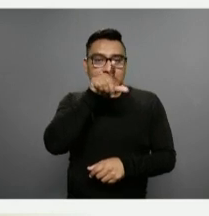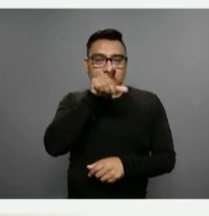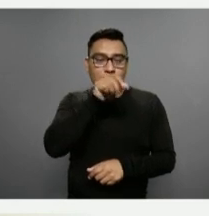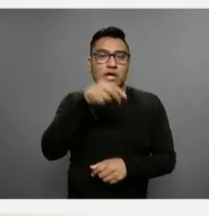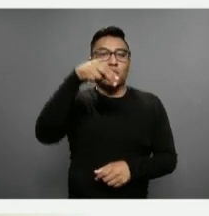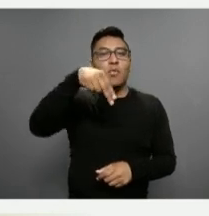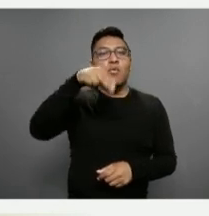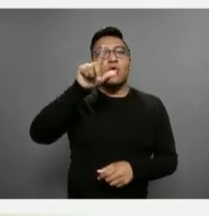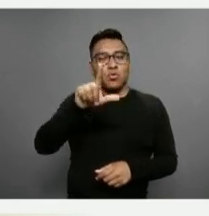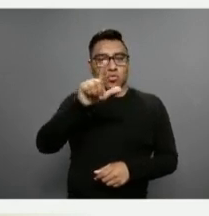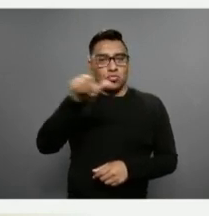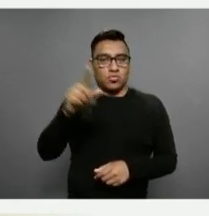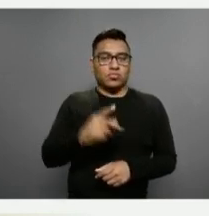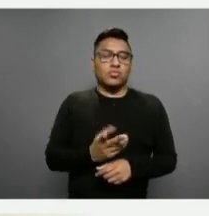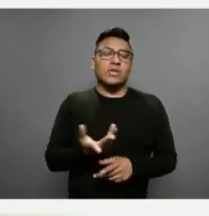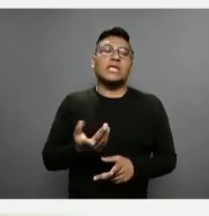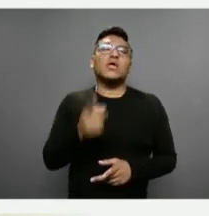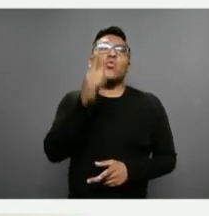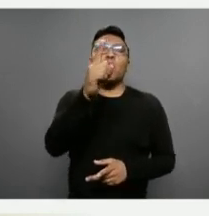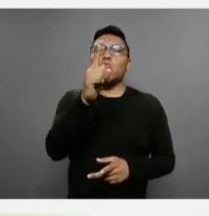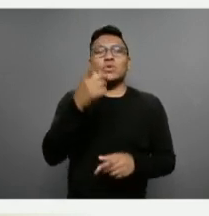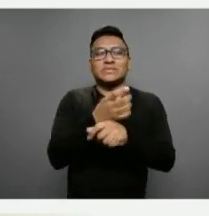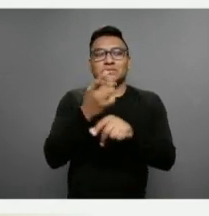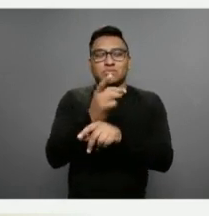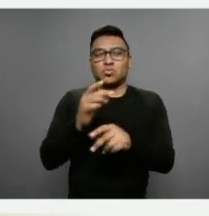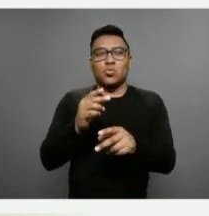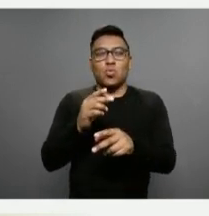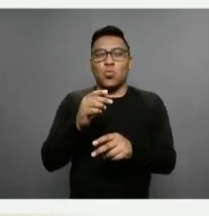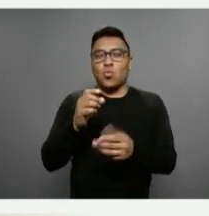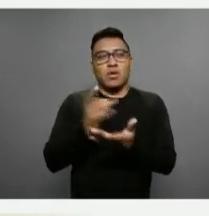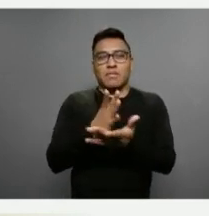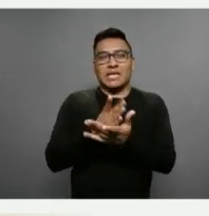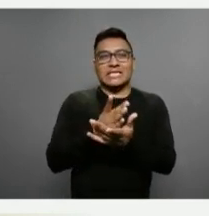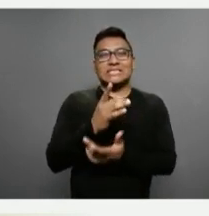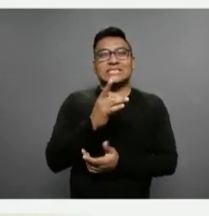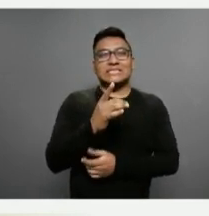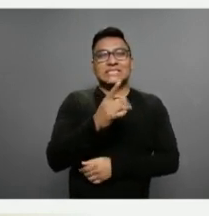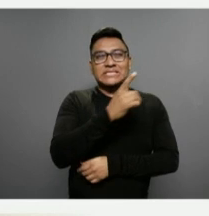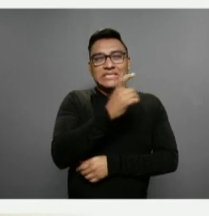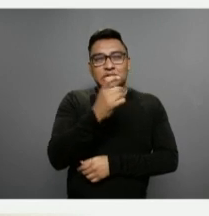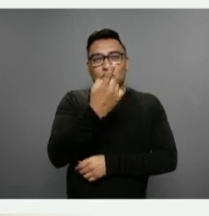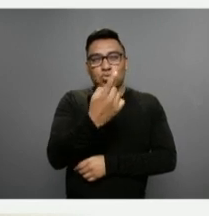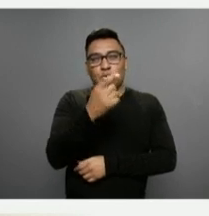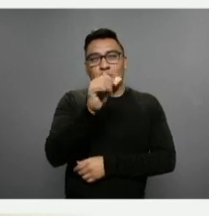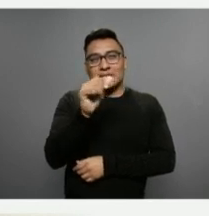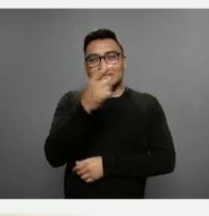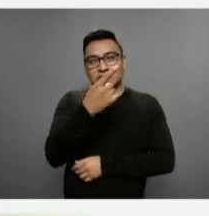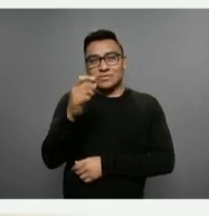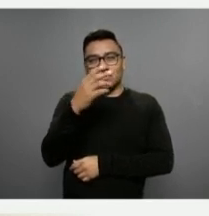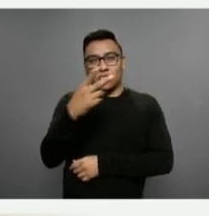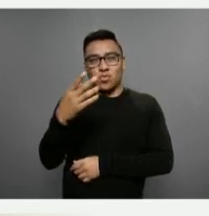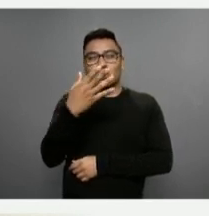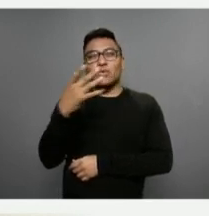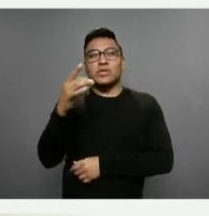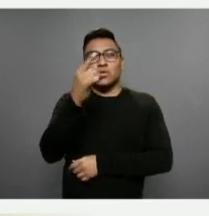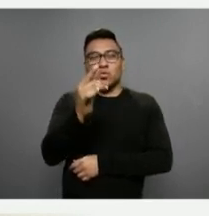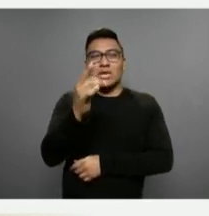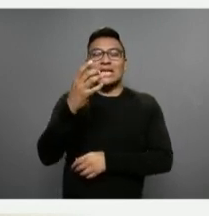León. Y tenemos un solo estado que ya está en el rango entre 101 y 250 casos confirmados, que es la Ciudad de